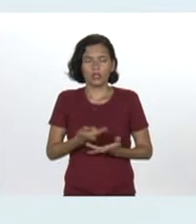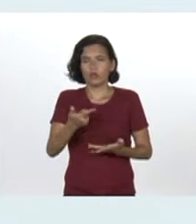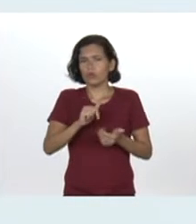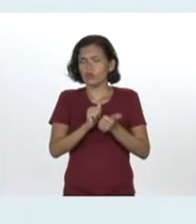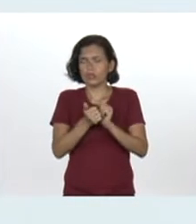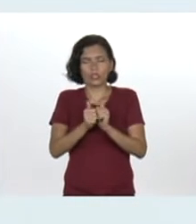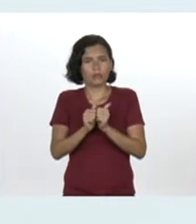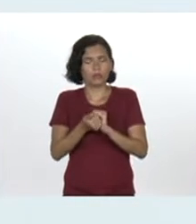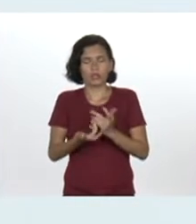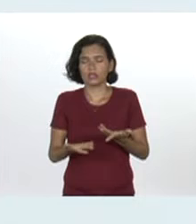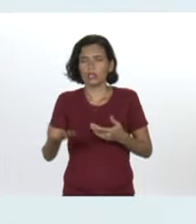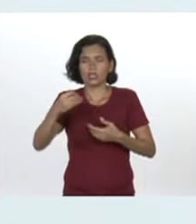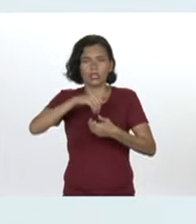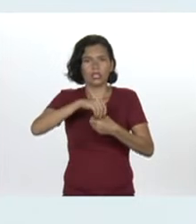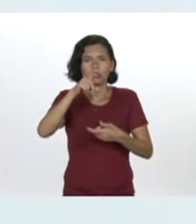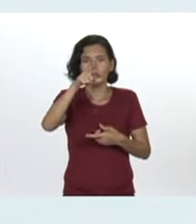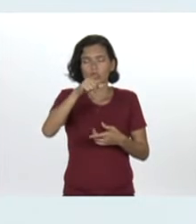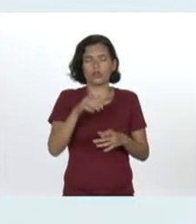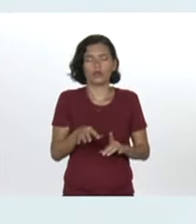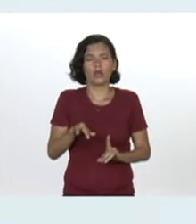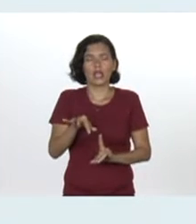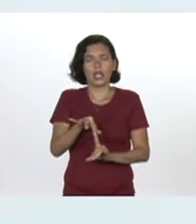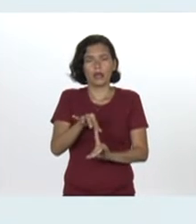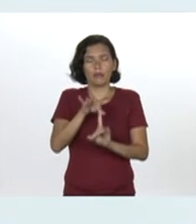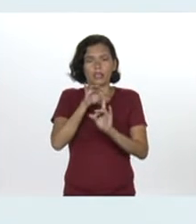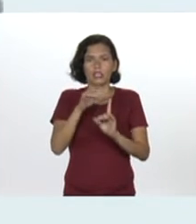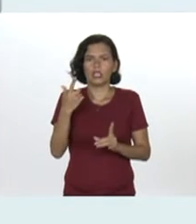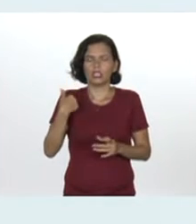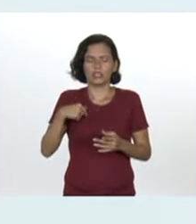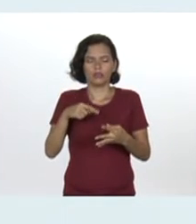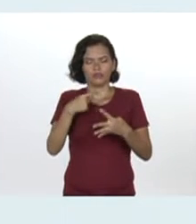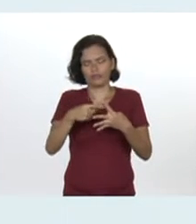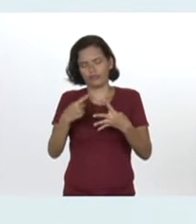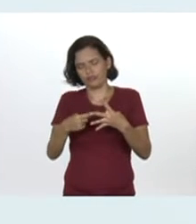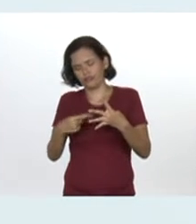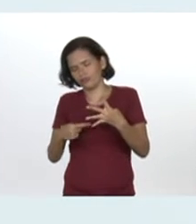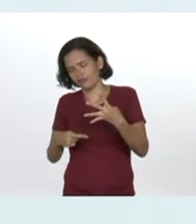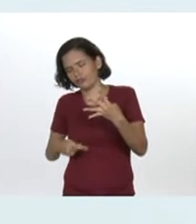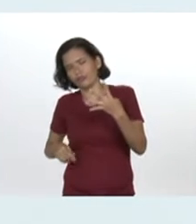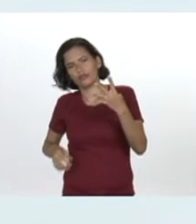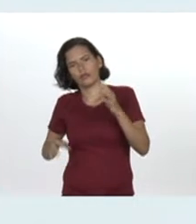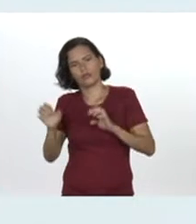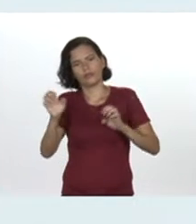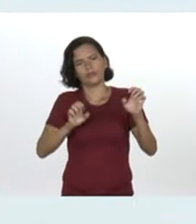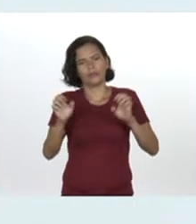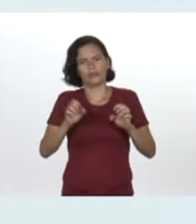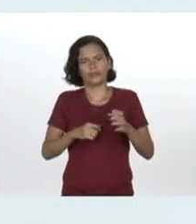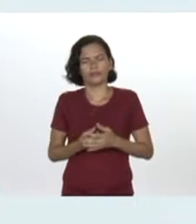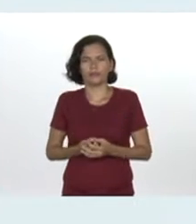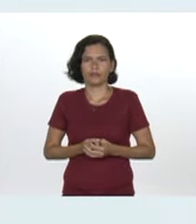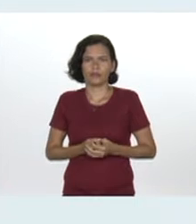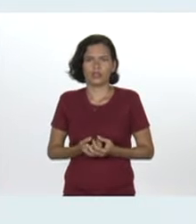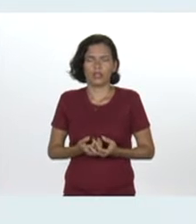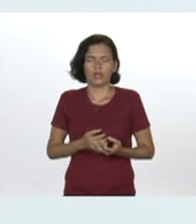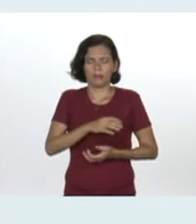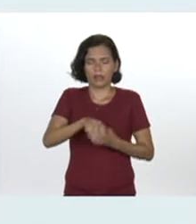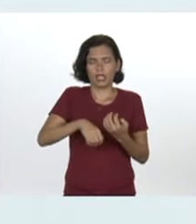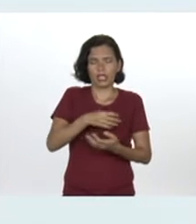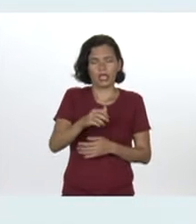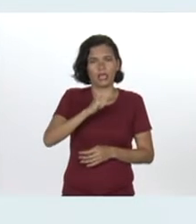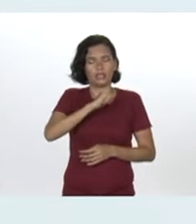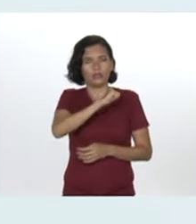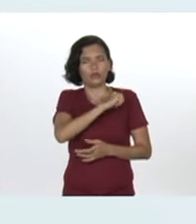un deporte que dentro de su especialidad tenemos infinidades de pruebas, incluso pruebas combinadas, tenemos pruebas